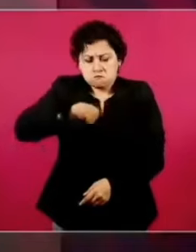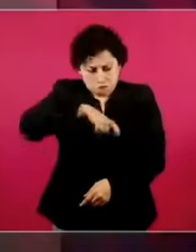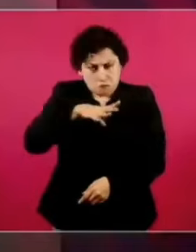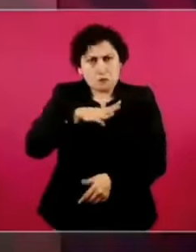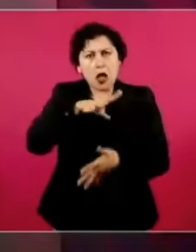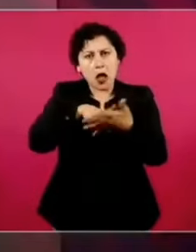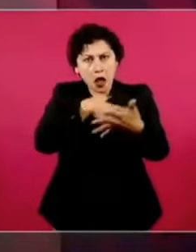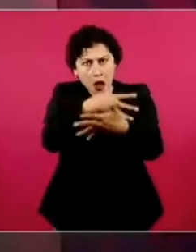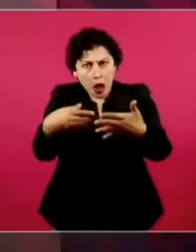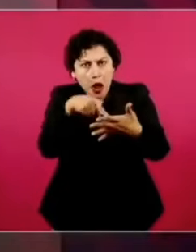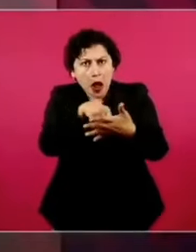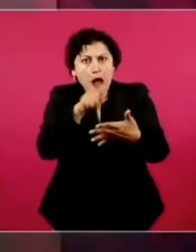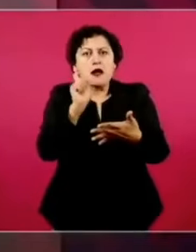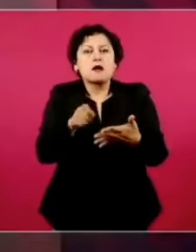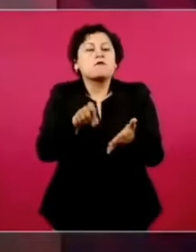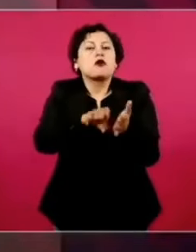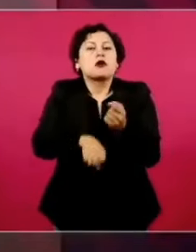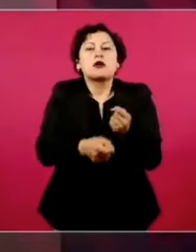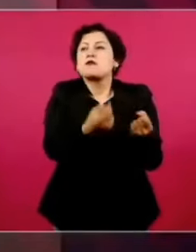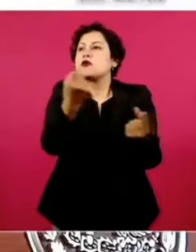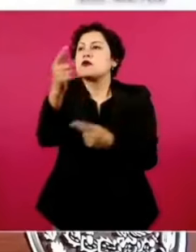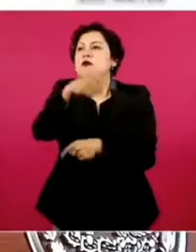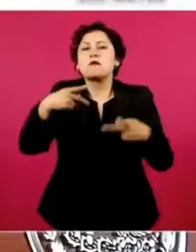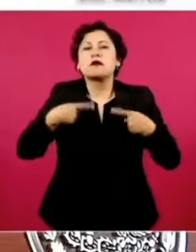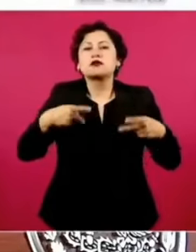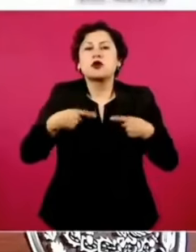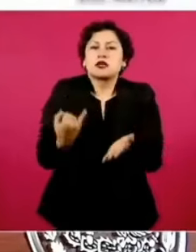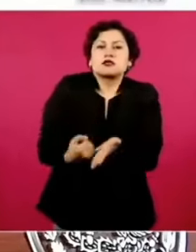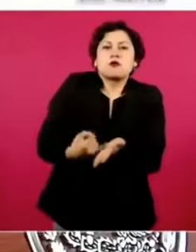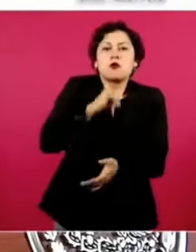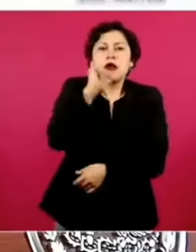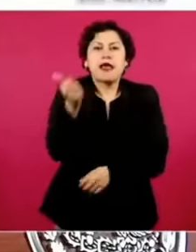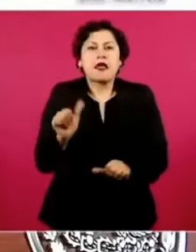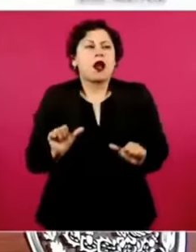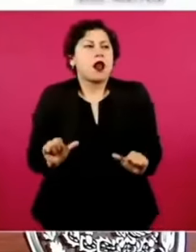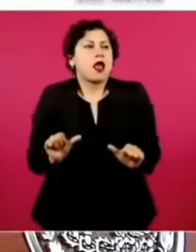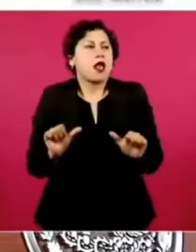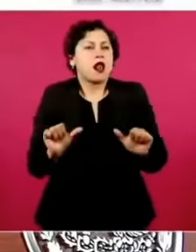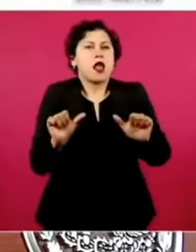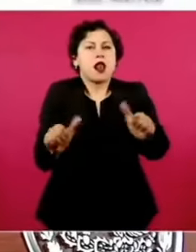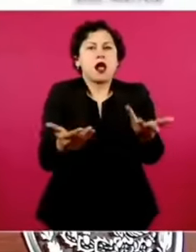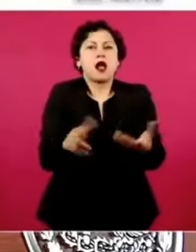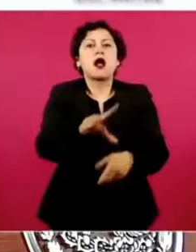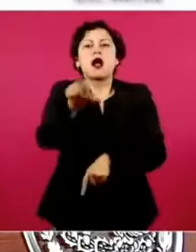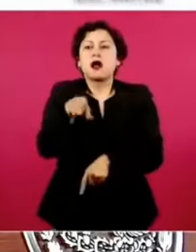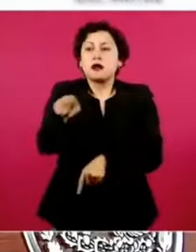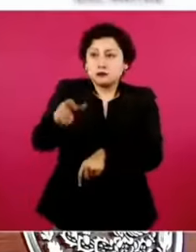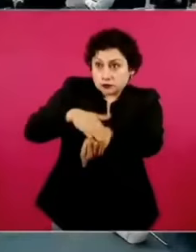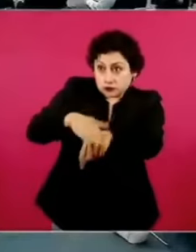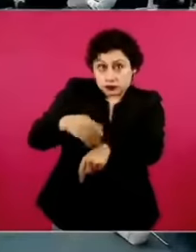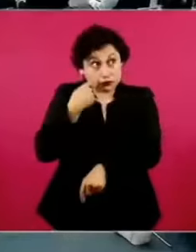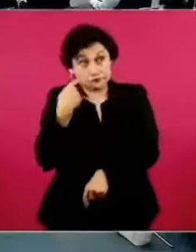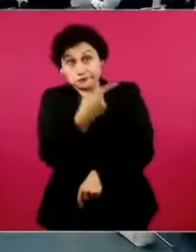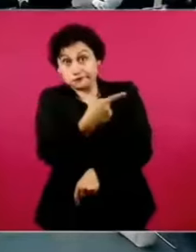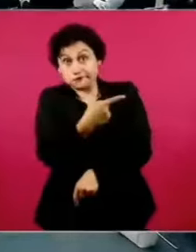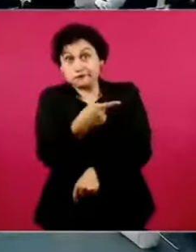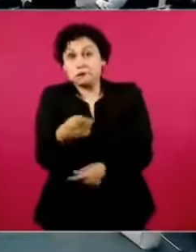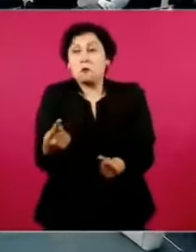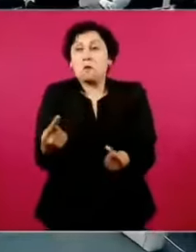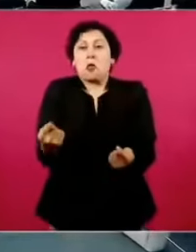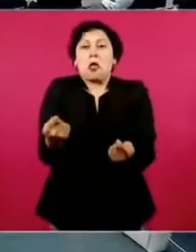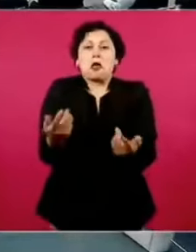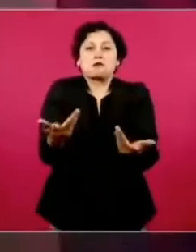contra quienes no pagan impuestos y se llevan. A ver si lo ponemos el cuadrito. Pero me